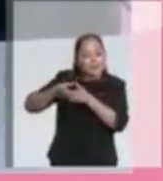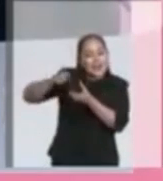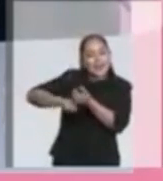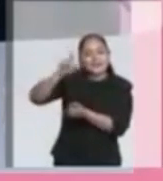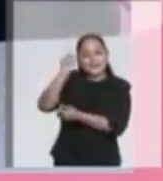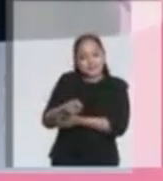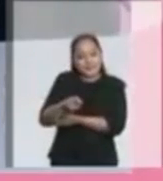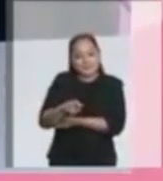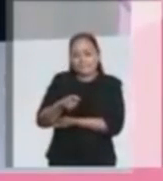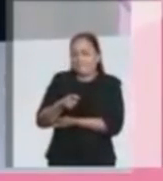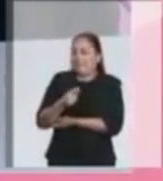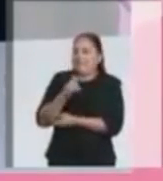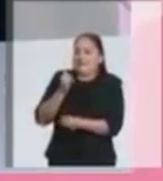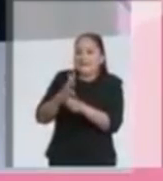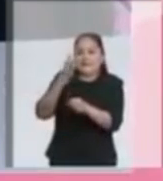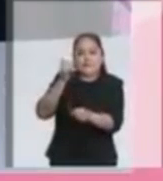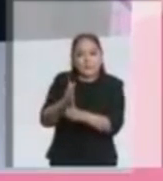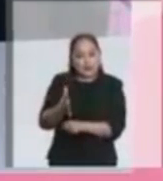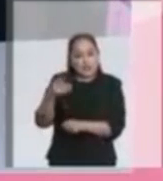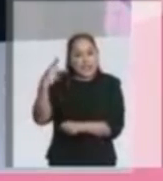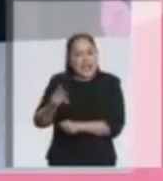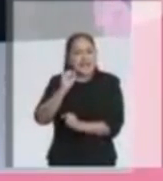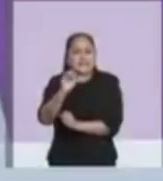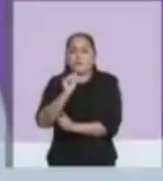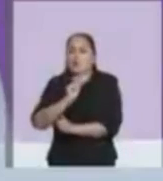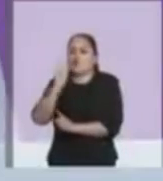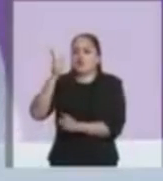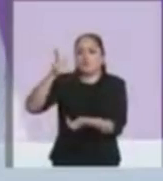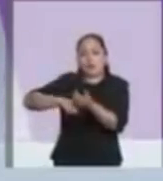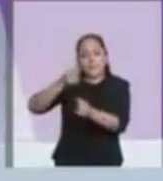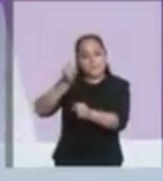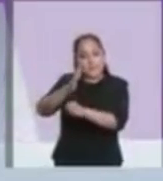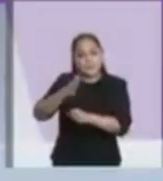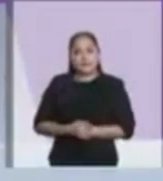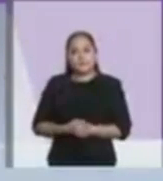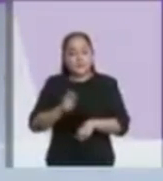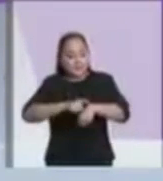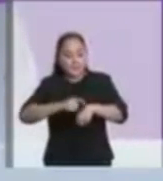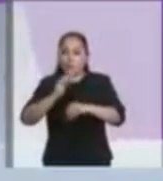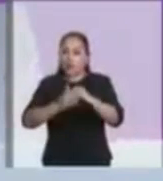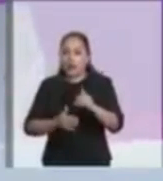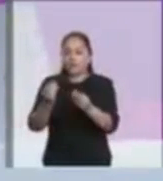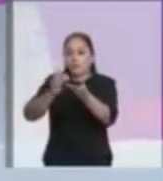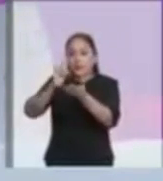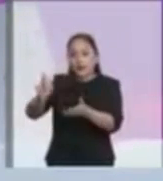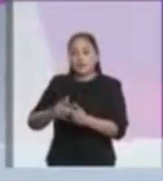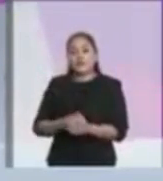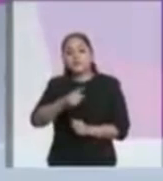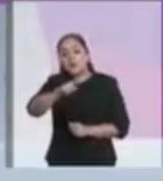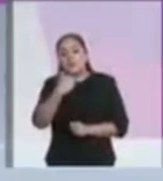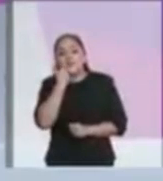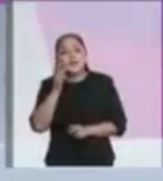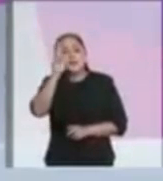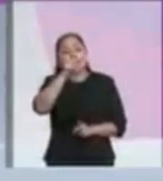son especialistas en las trampas. Candidato López Obrador, se le acabó el tiempo, se lo agradezco. Pidieron réplica